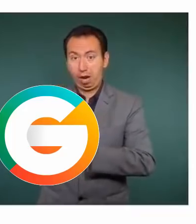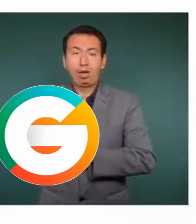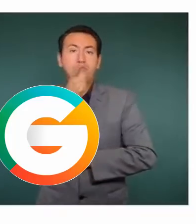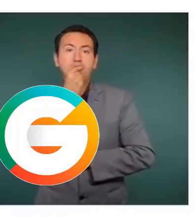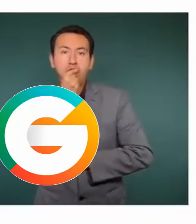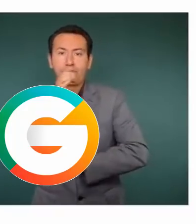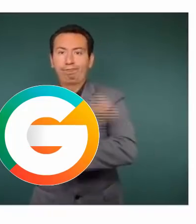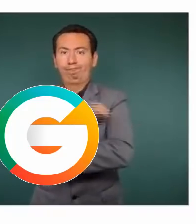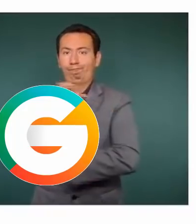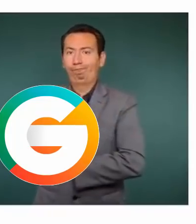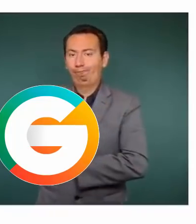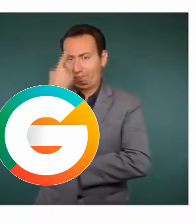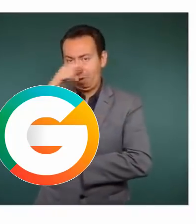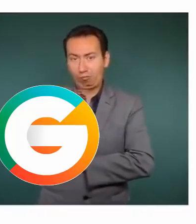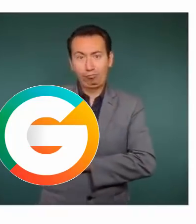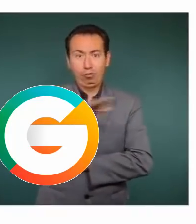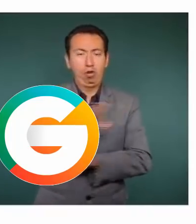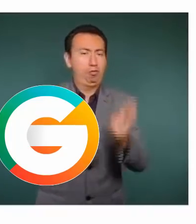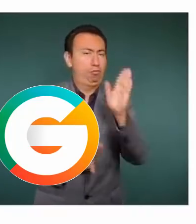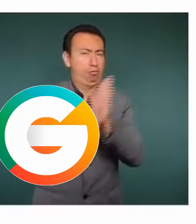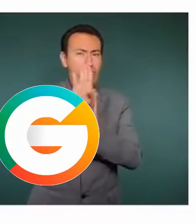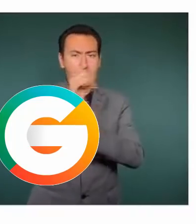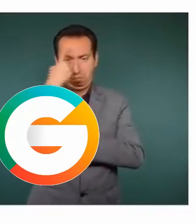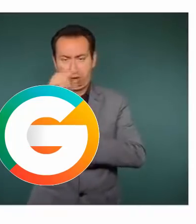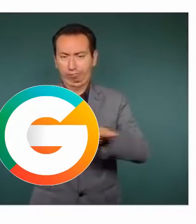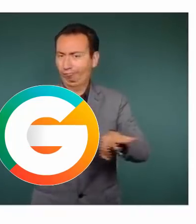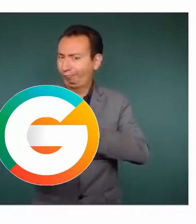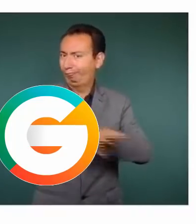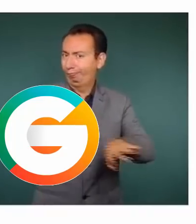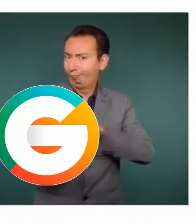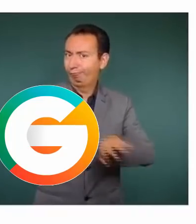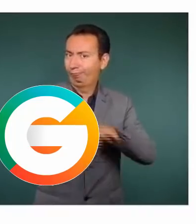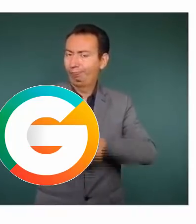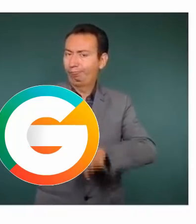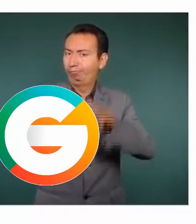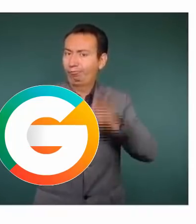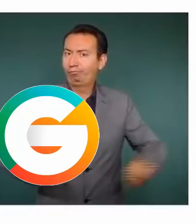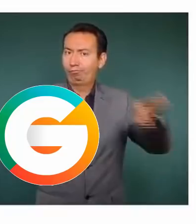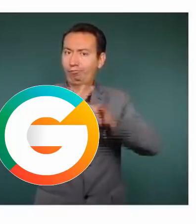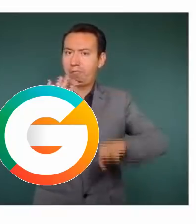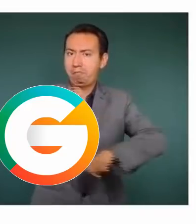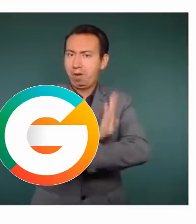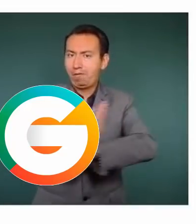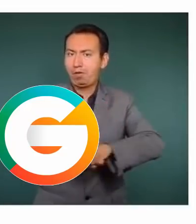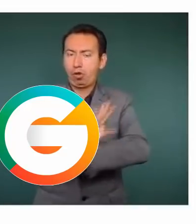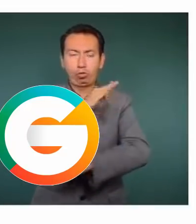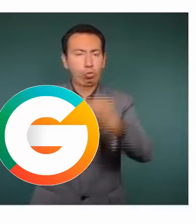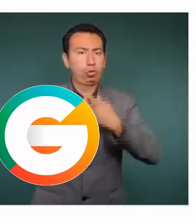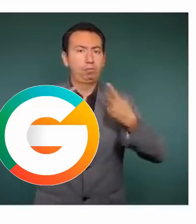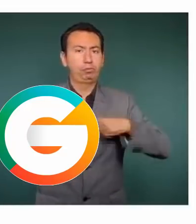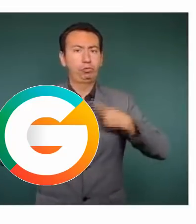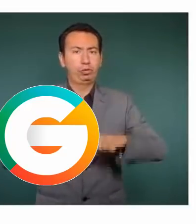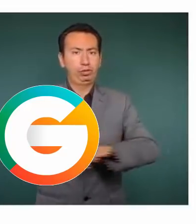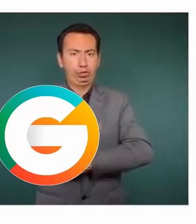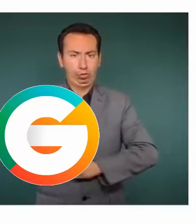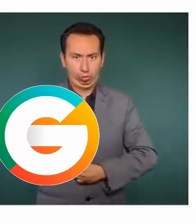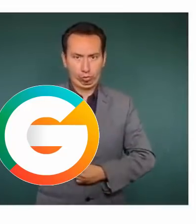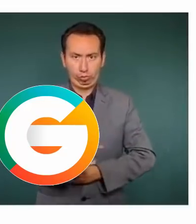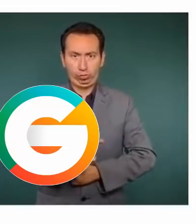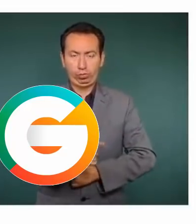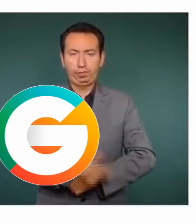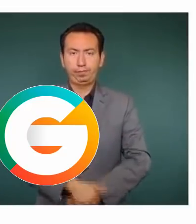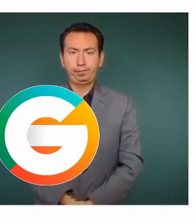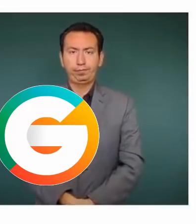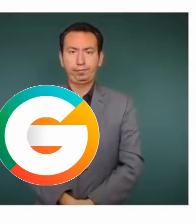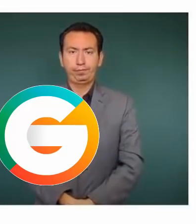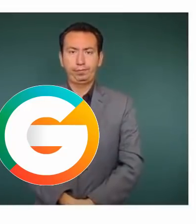seguridad para poder seguir realizando la tarea importante en beneficio de los ciudadanos. Adicionalmente, aquí